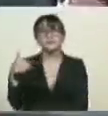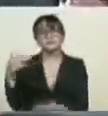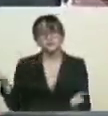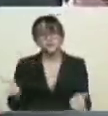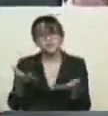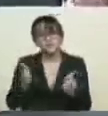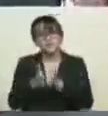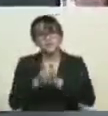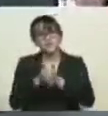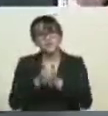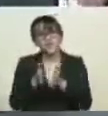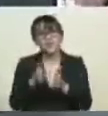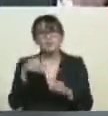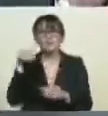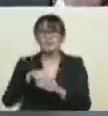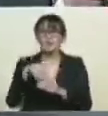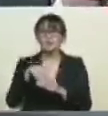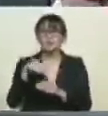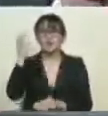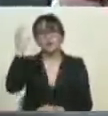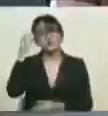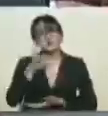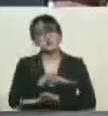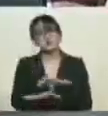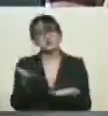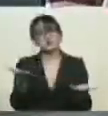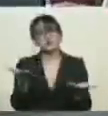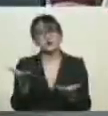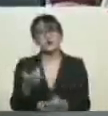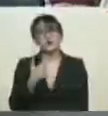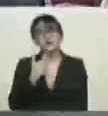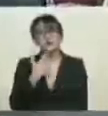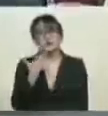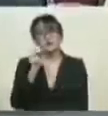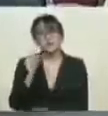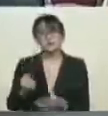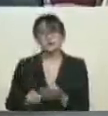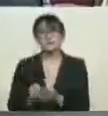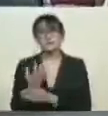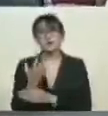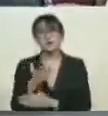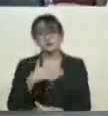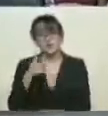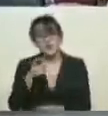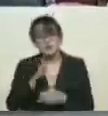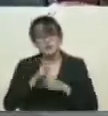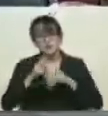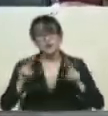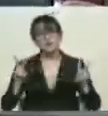el voto, a llevar la conciencia y a decir, el 20 de mayo tú quieres paz,